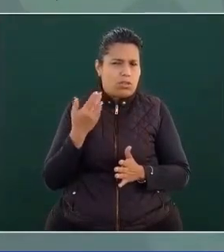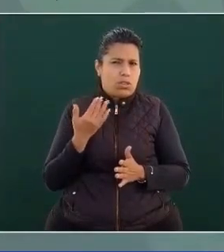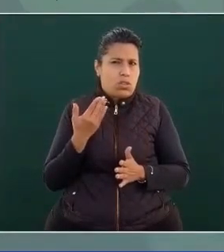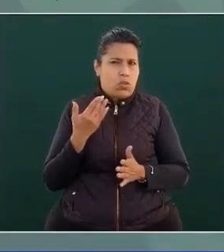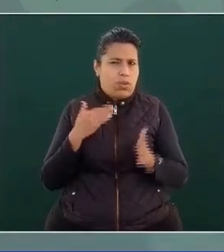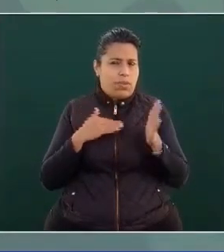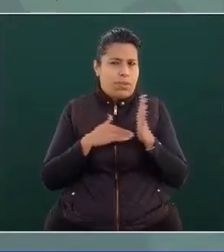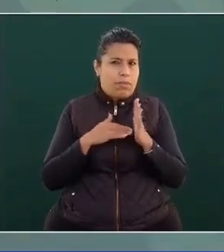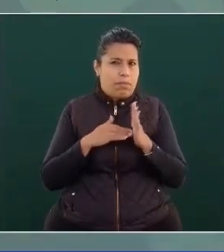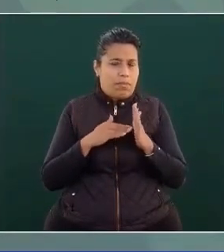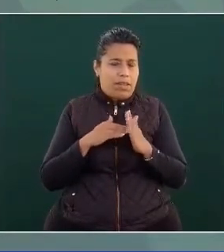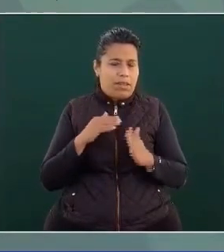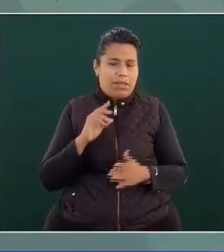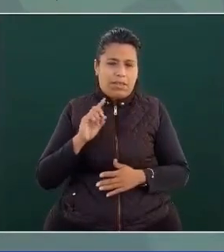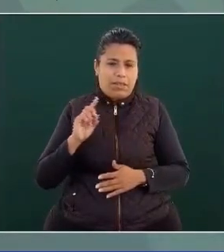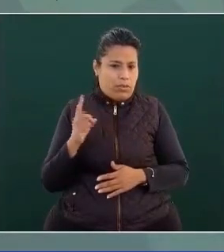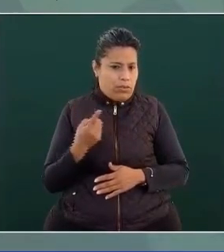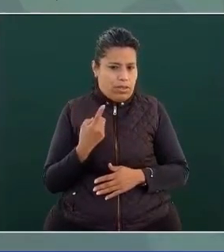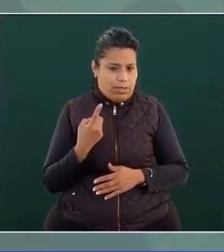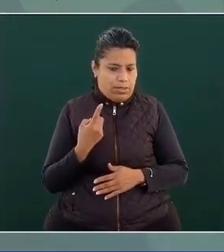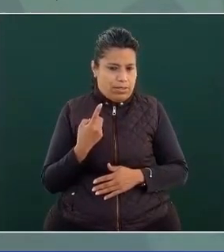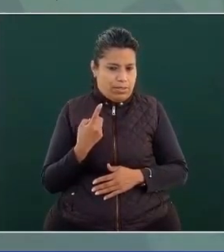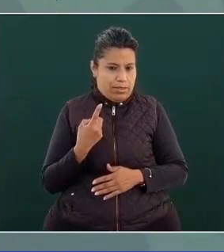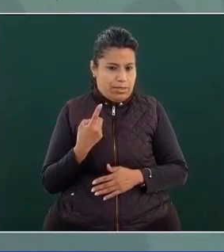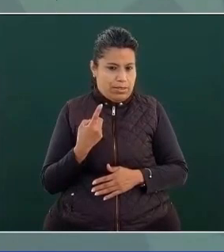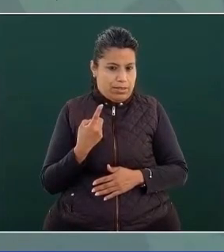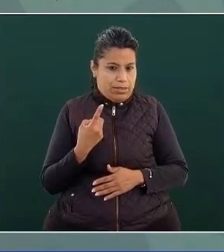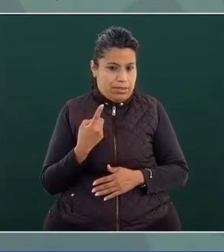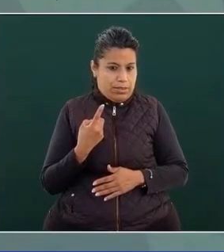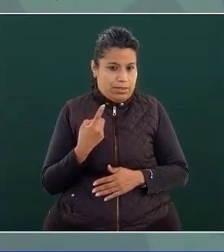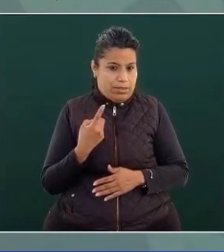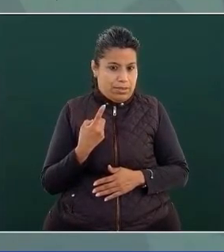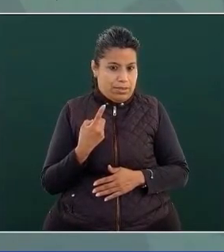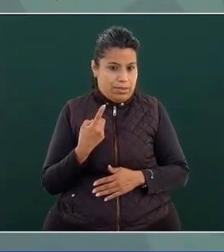1,150 millones de dólares.